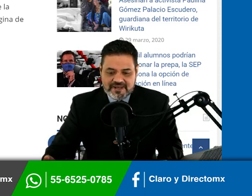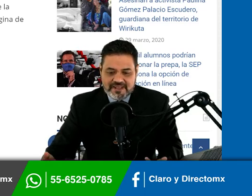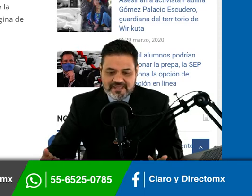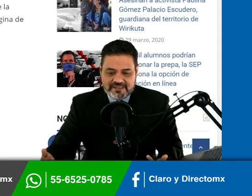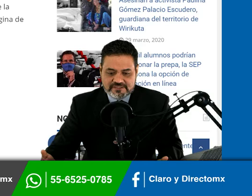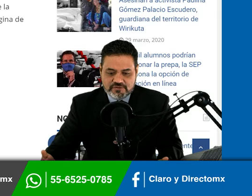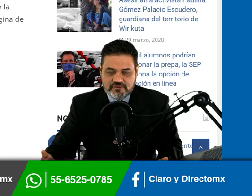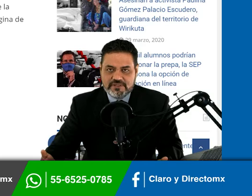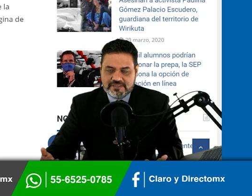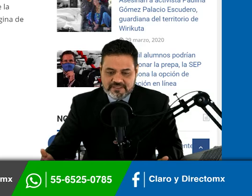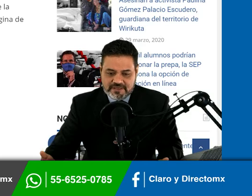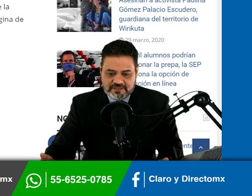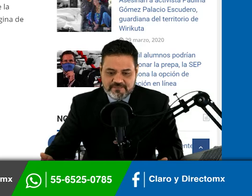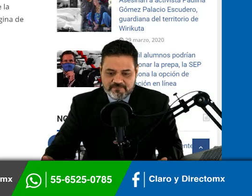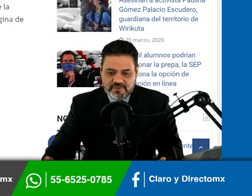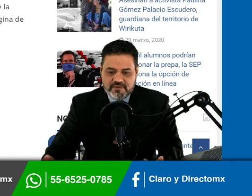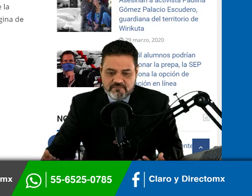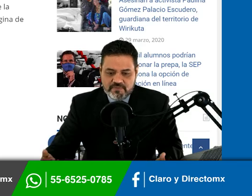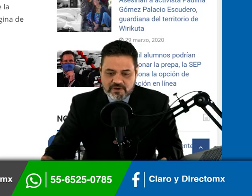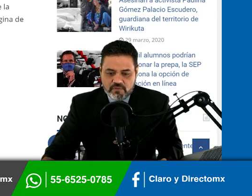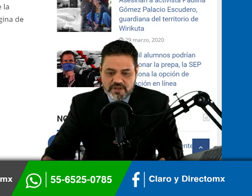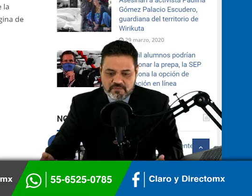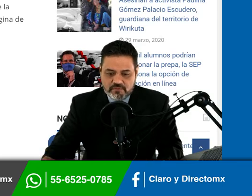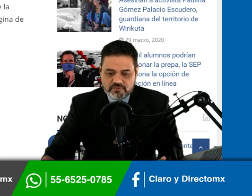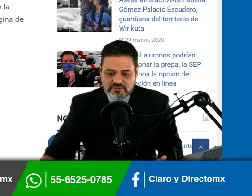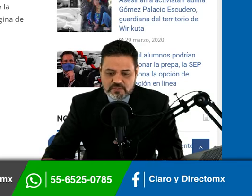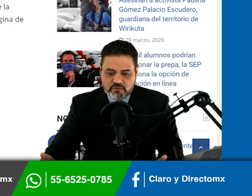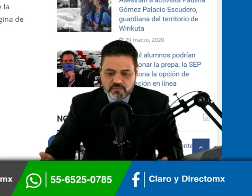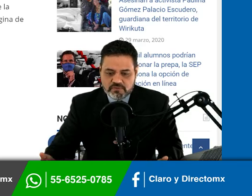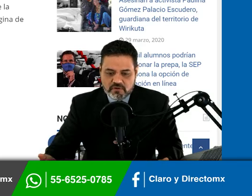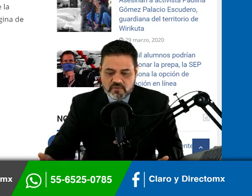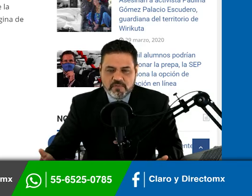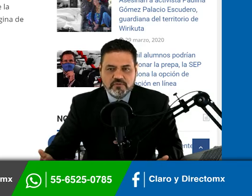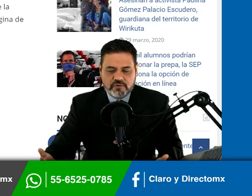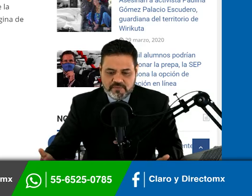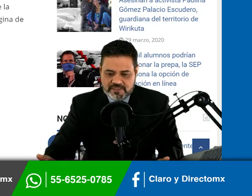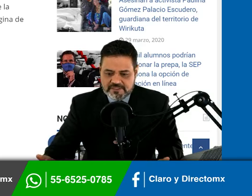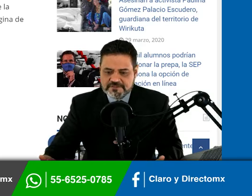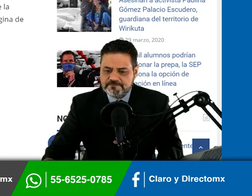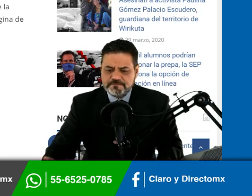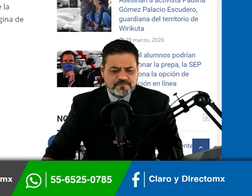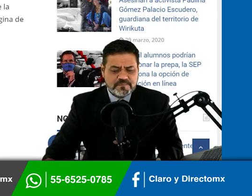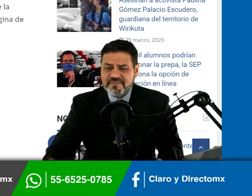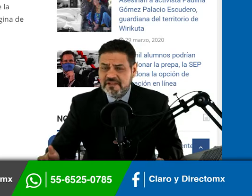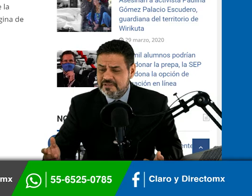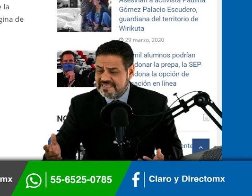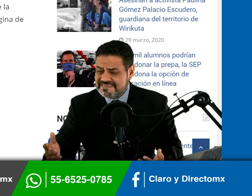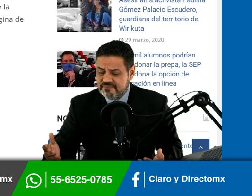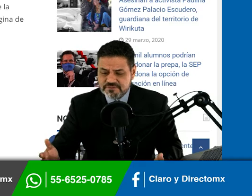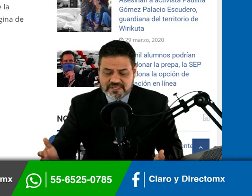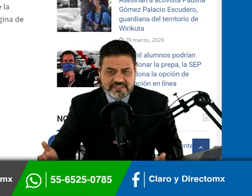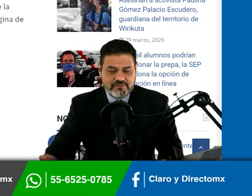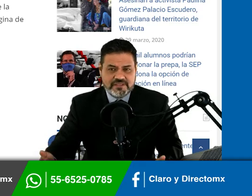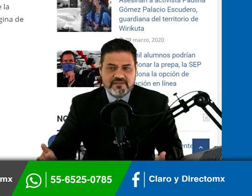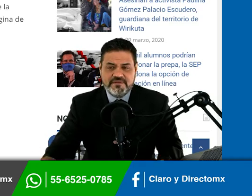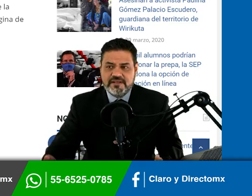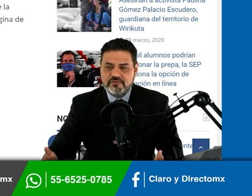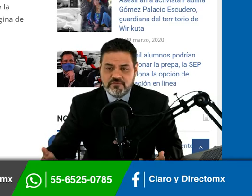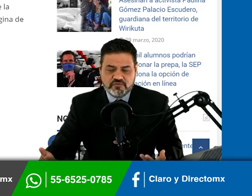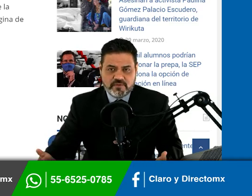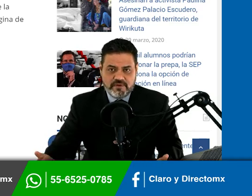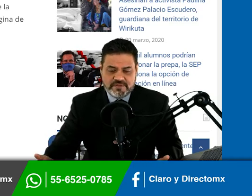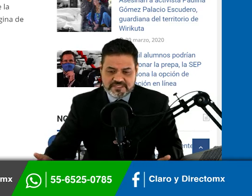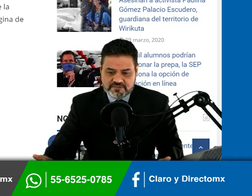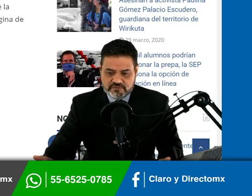tienen que entrar a la dirección de internet mivacuna.salud.gov.mx No es que estemos tratando aquí de